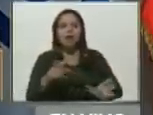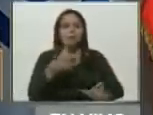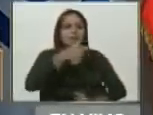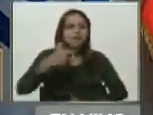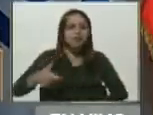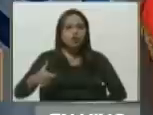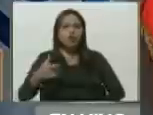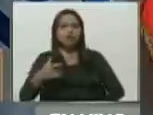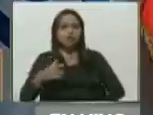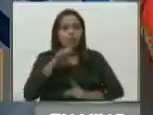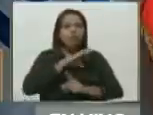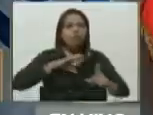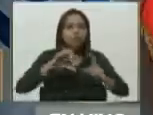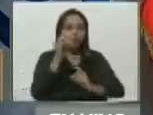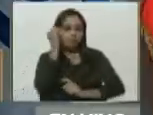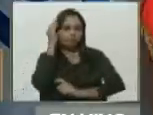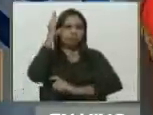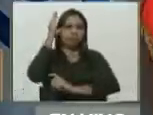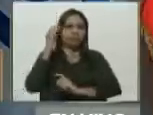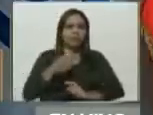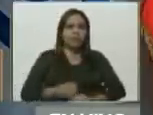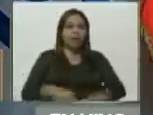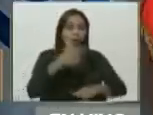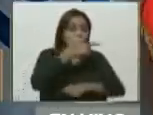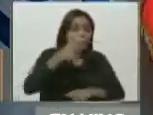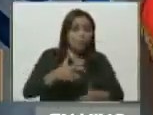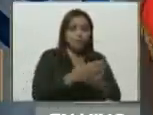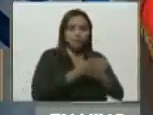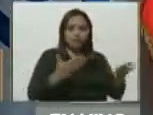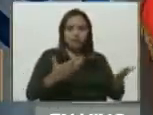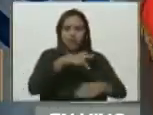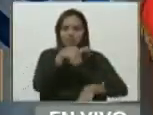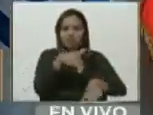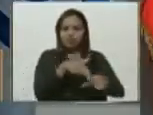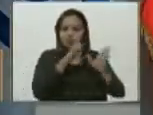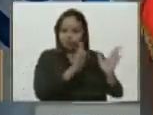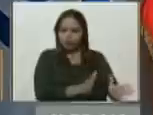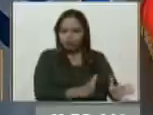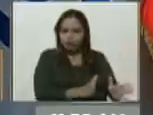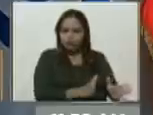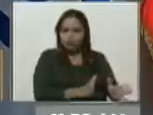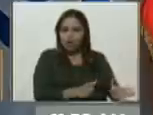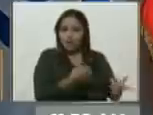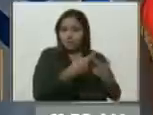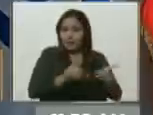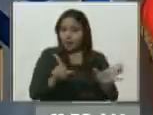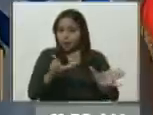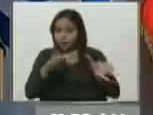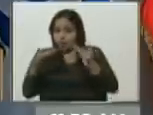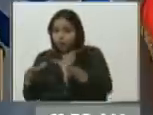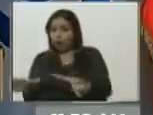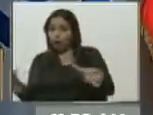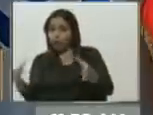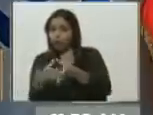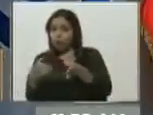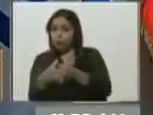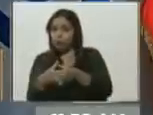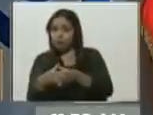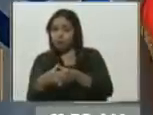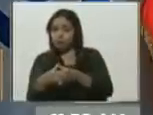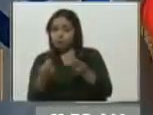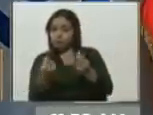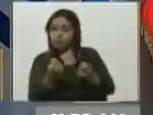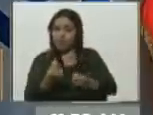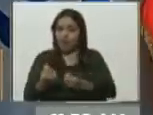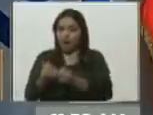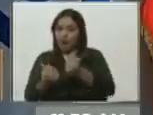culta, de gente noble como pueblo, como nación, la oligarquía lo ha convertido,